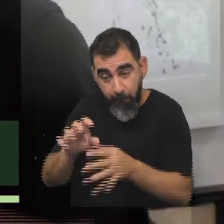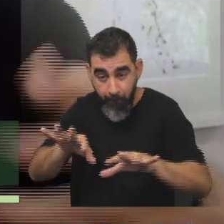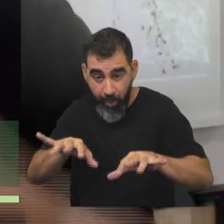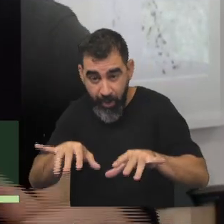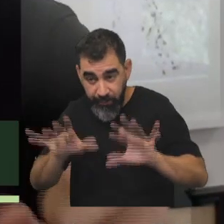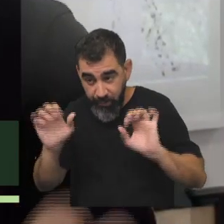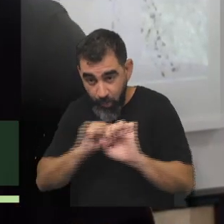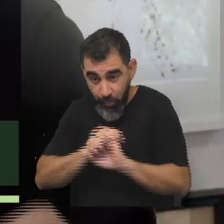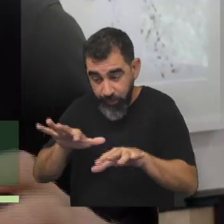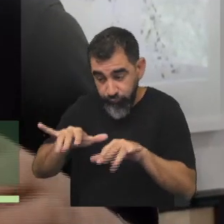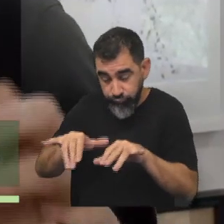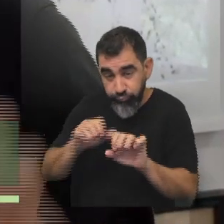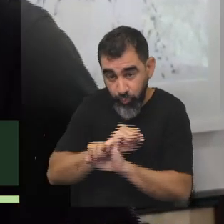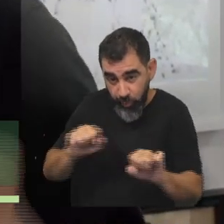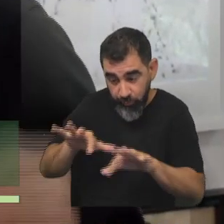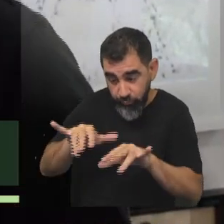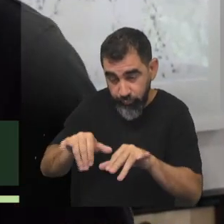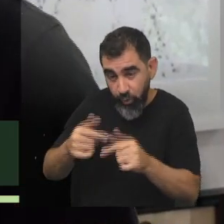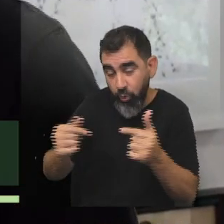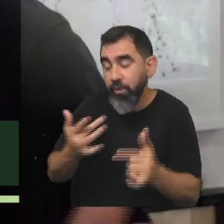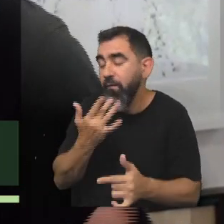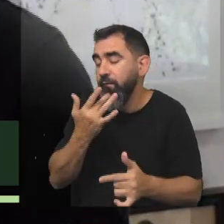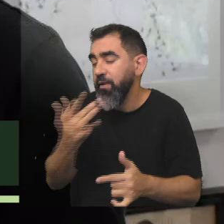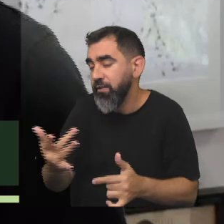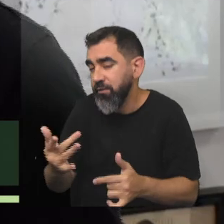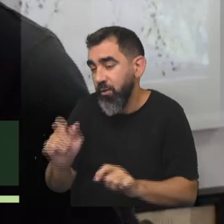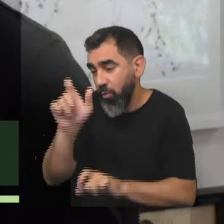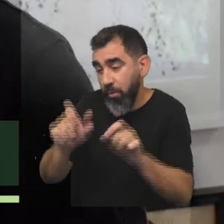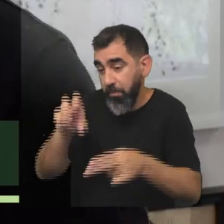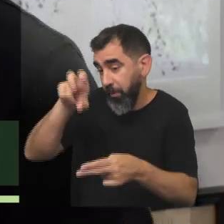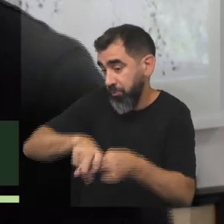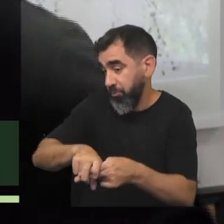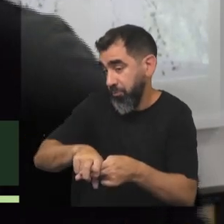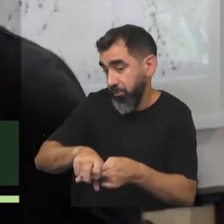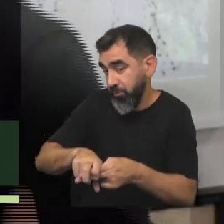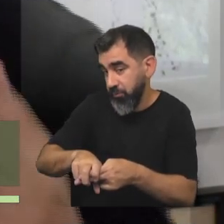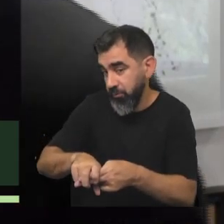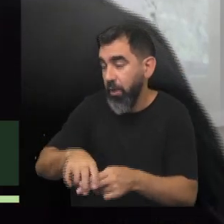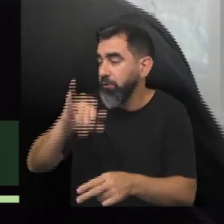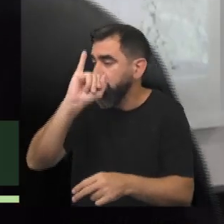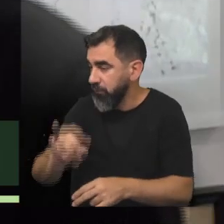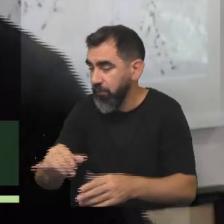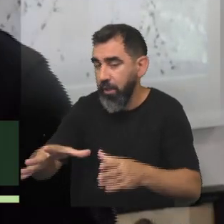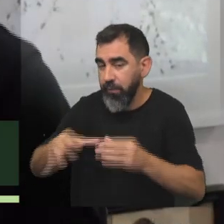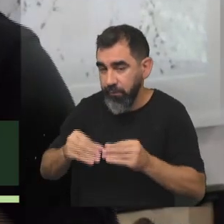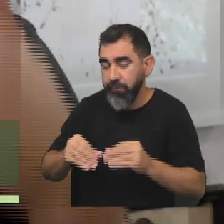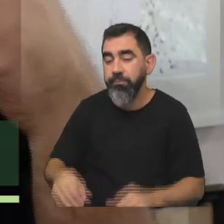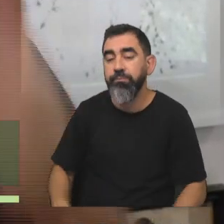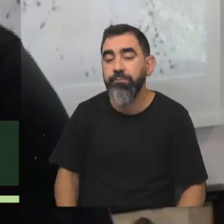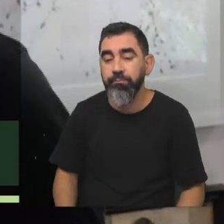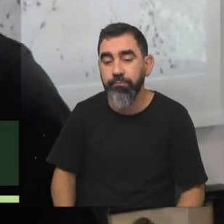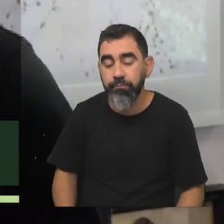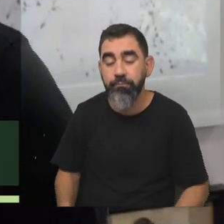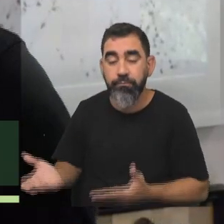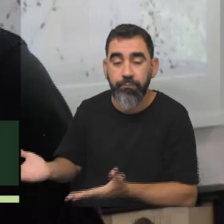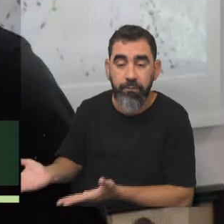se se animan a escribir escenas de belleza con la gente que se siente ahí con ustedes dijeron que sí y vamos a estar haciendo eso vamos